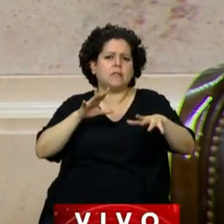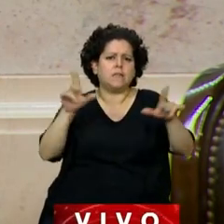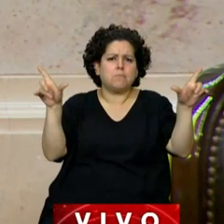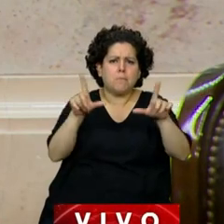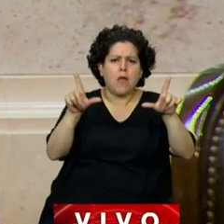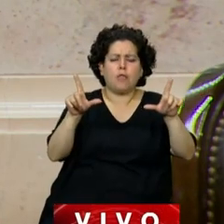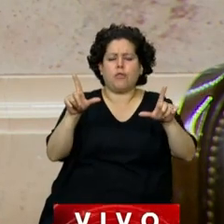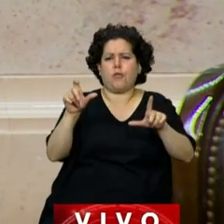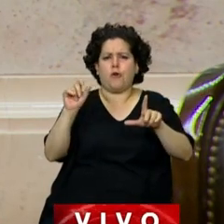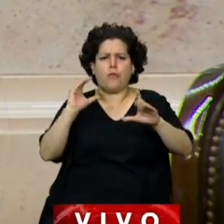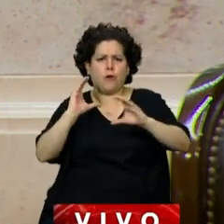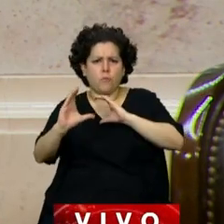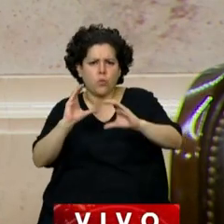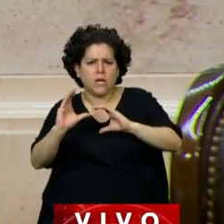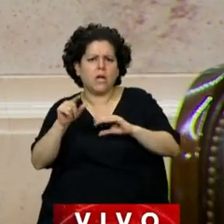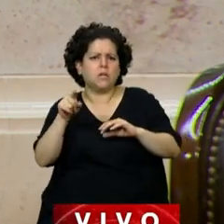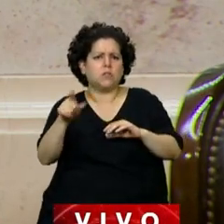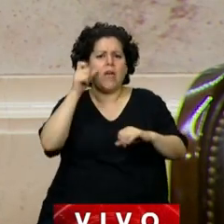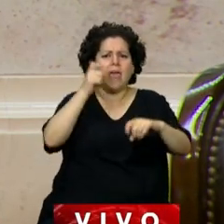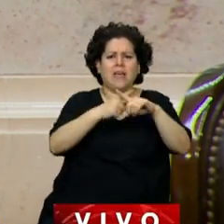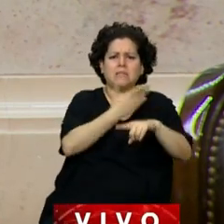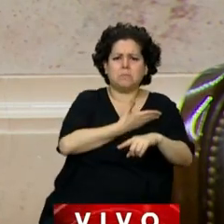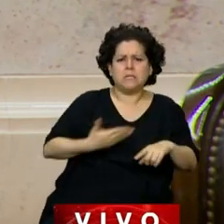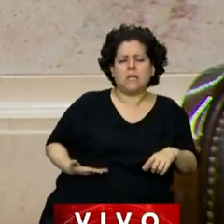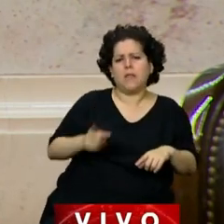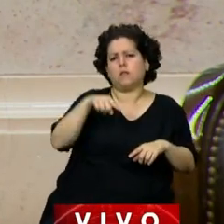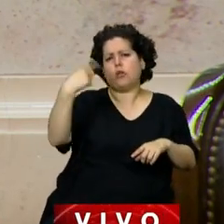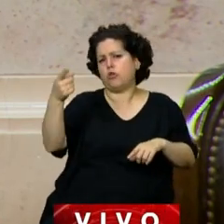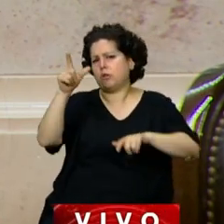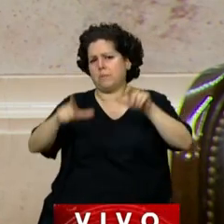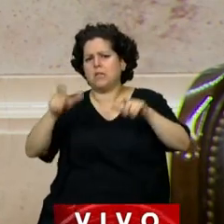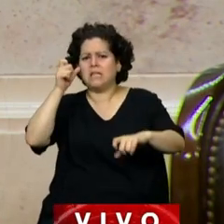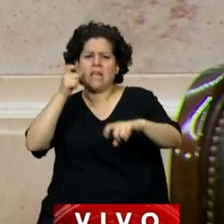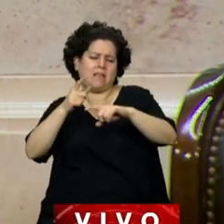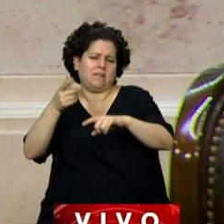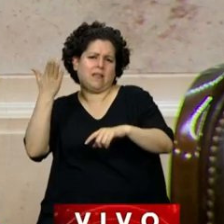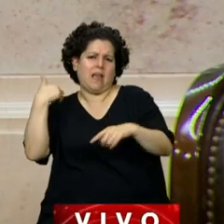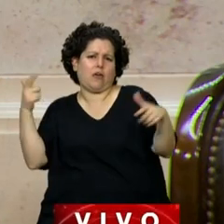comunicación, fundamentalmente del expresidente y otros voceros de la oposición,